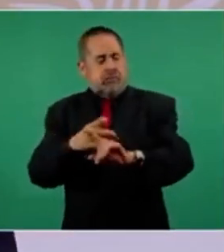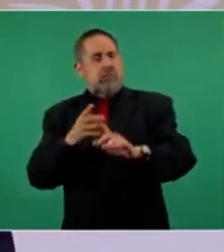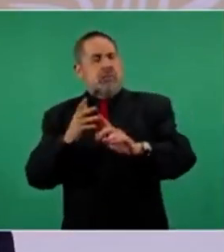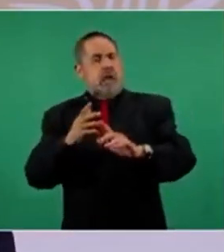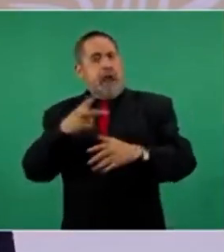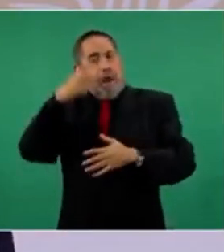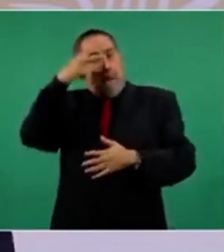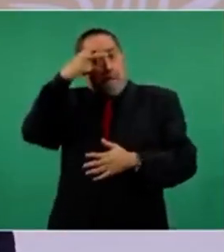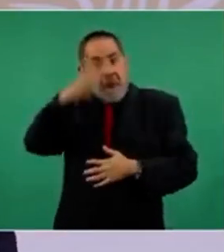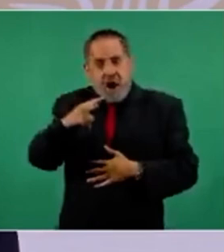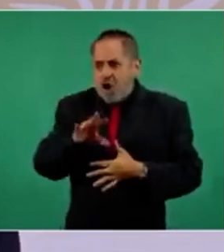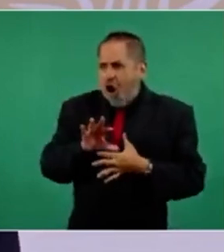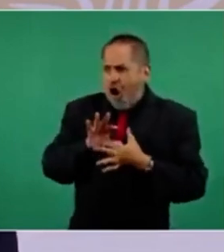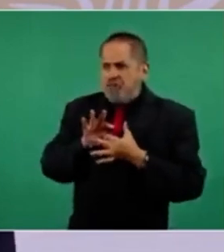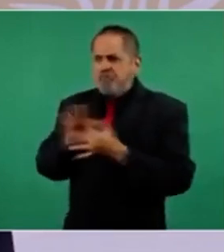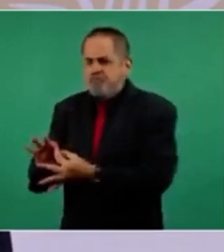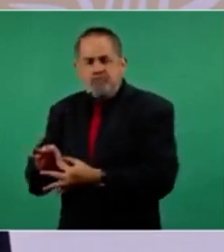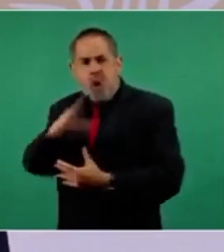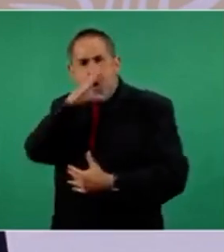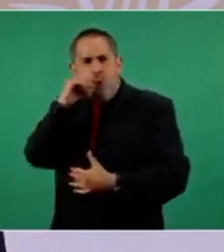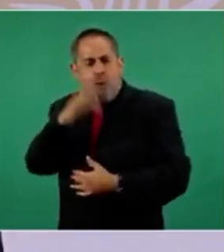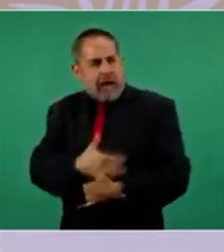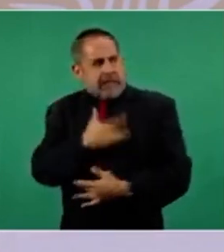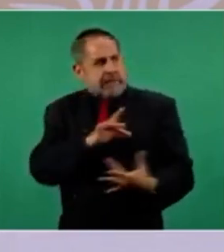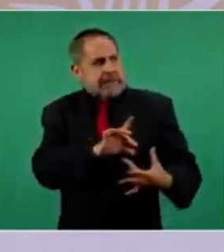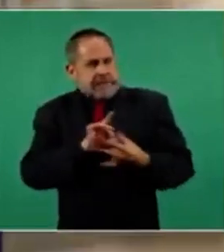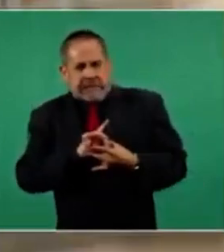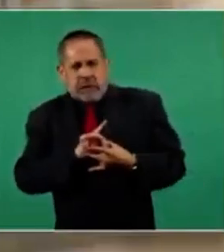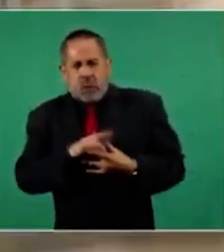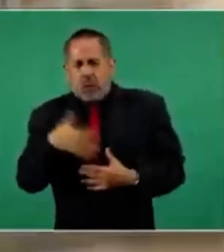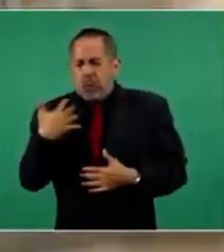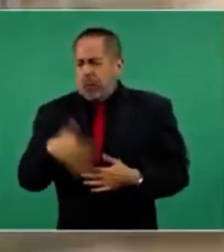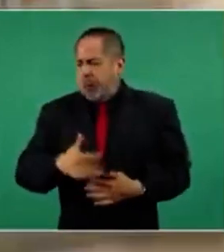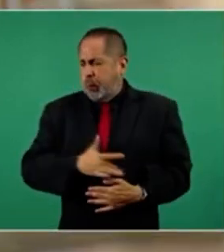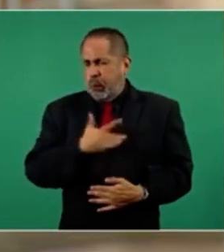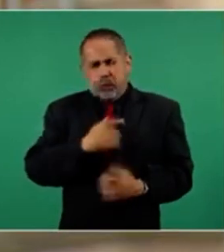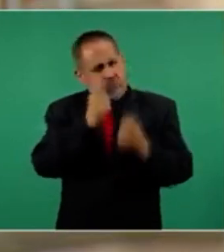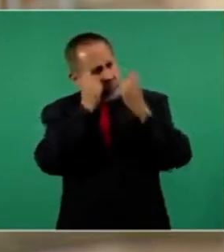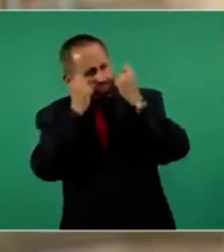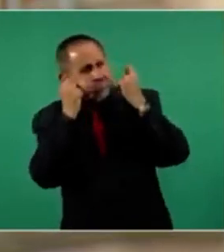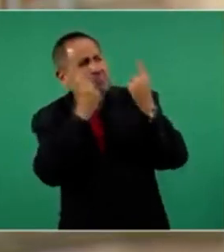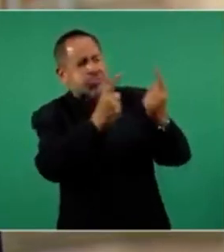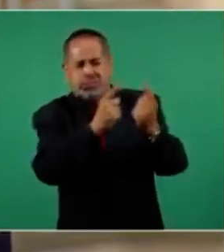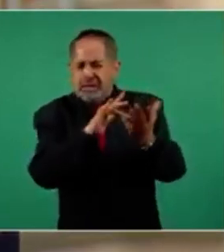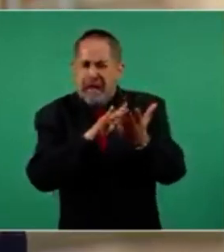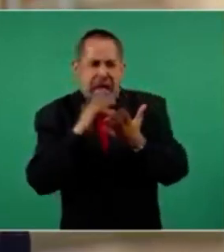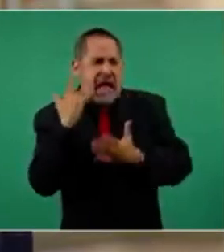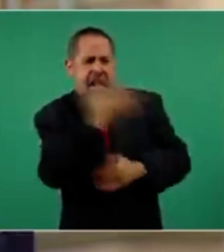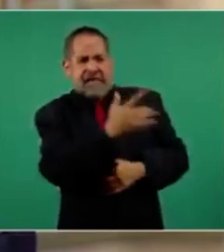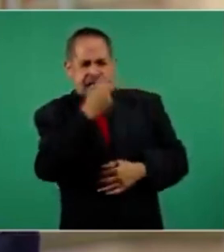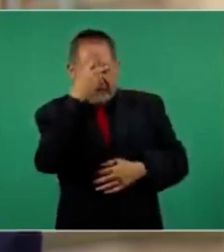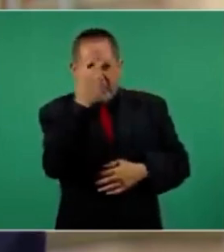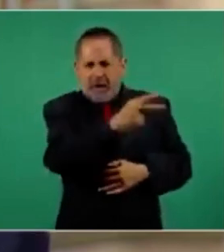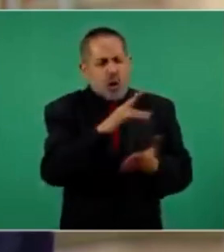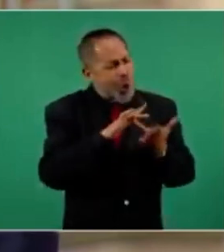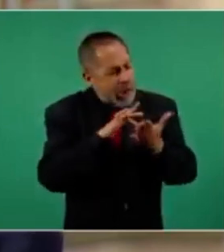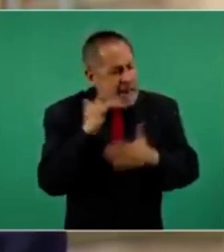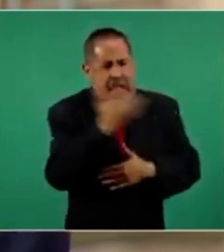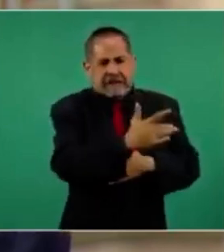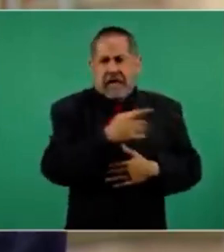con Cuba ha despertado en nuestro pueblo una mayor admiración y el agradecimiento más